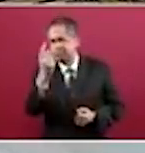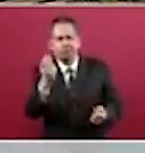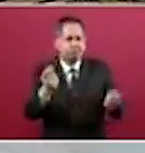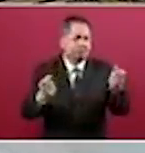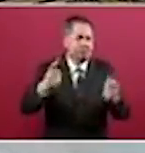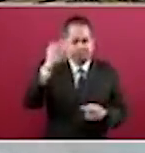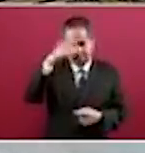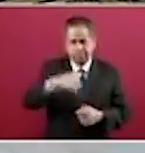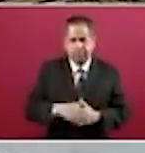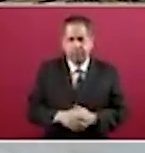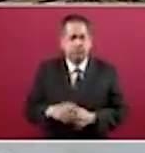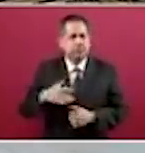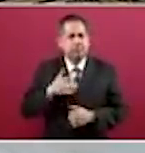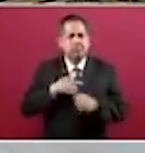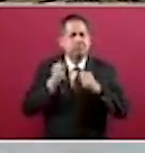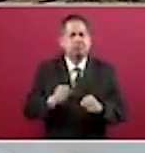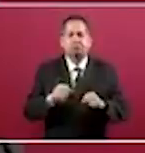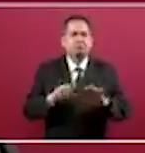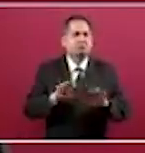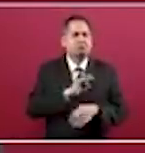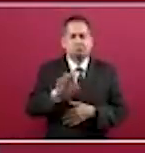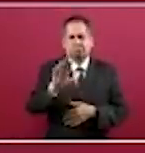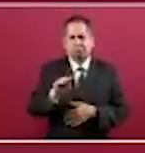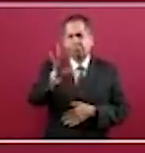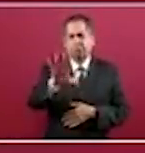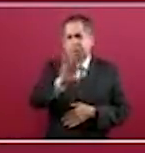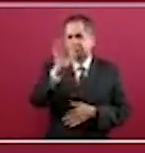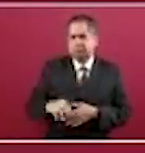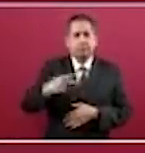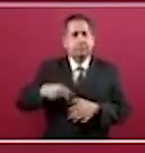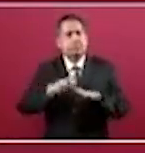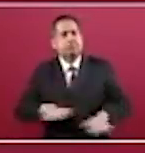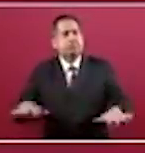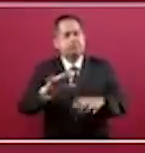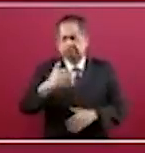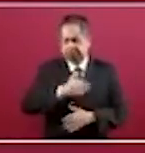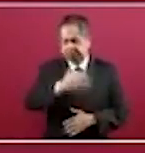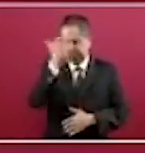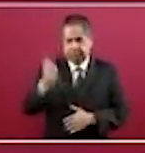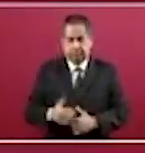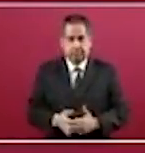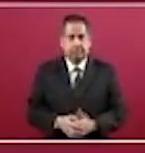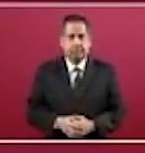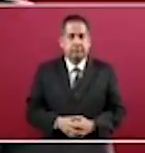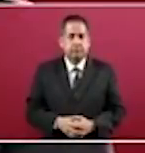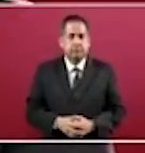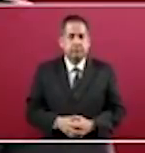Algunos medios, yo les puedo garantizar que el 95% del pueblo de México no lo sabía,